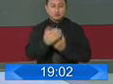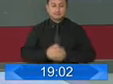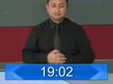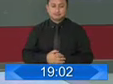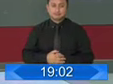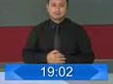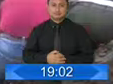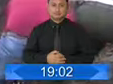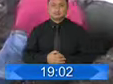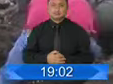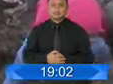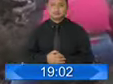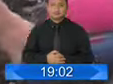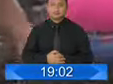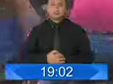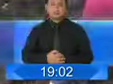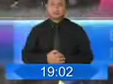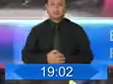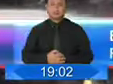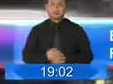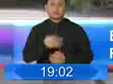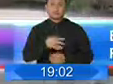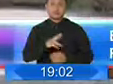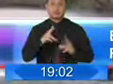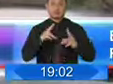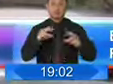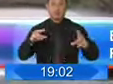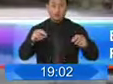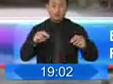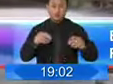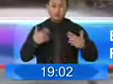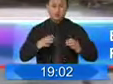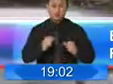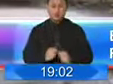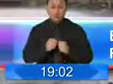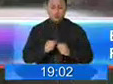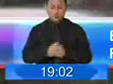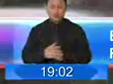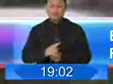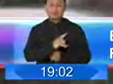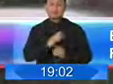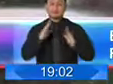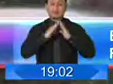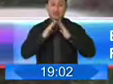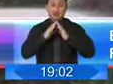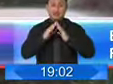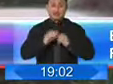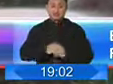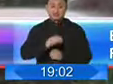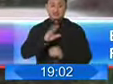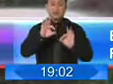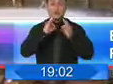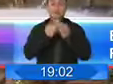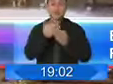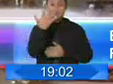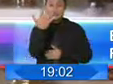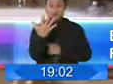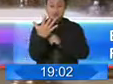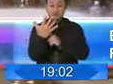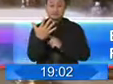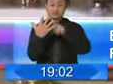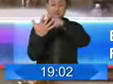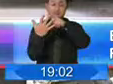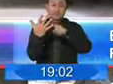Altamirano. La implacable naturaleza literalmente arrasó con una vivienda y 5 miembros de una misma familia. 3